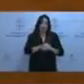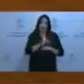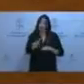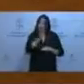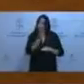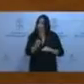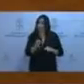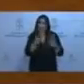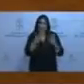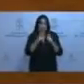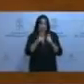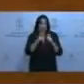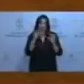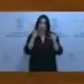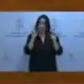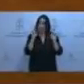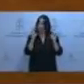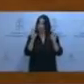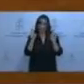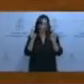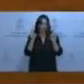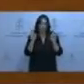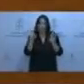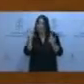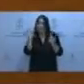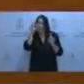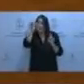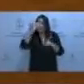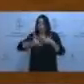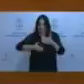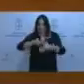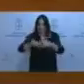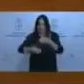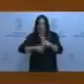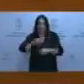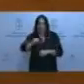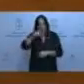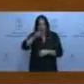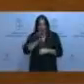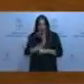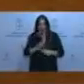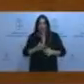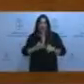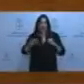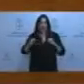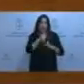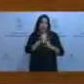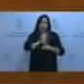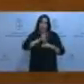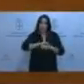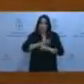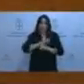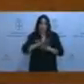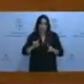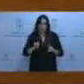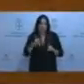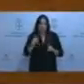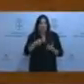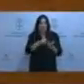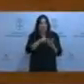sectores educativos y con ni una sola de las iniciativas tramitadas y aprobadas en esta Cámara y exigidas por los